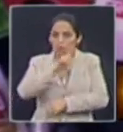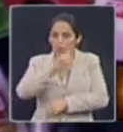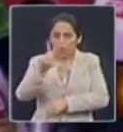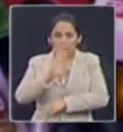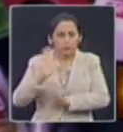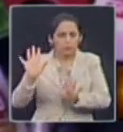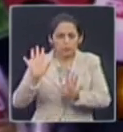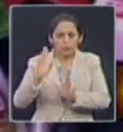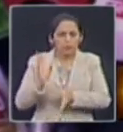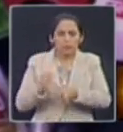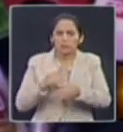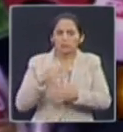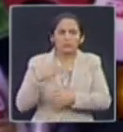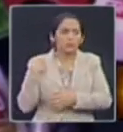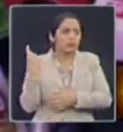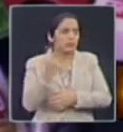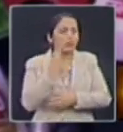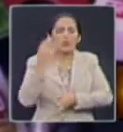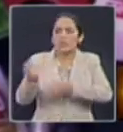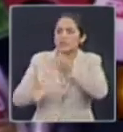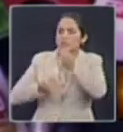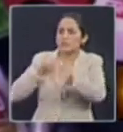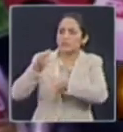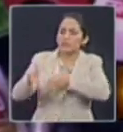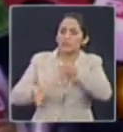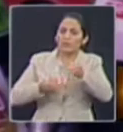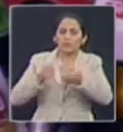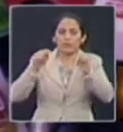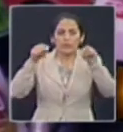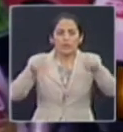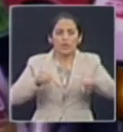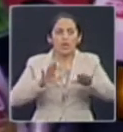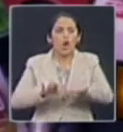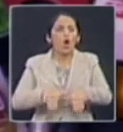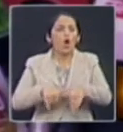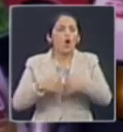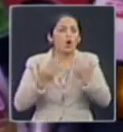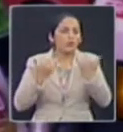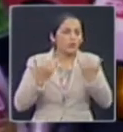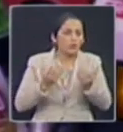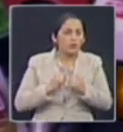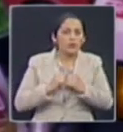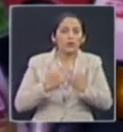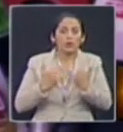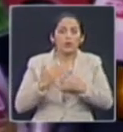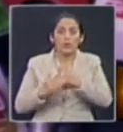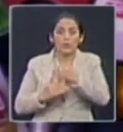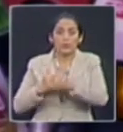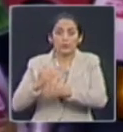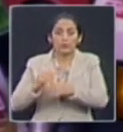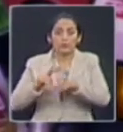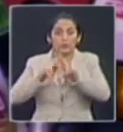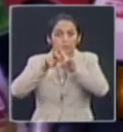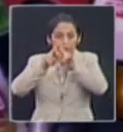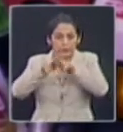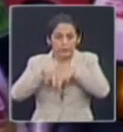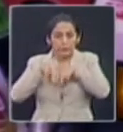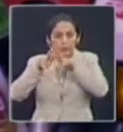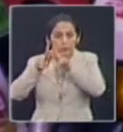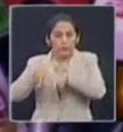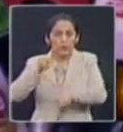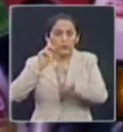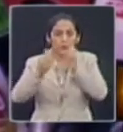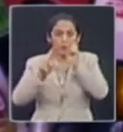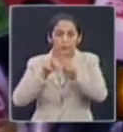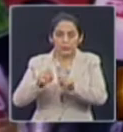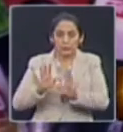del momento en el que estamos viviendo y de la etapa de revisión de las preguntas de la consulta, el